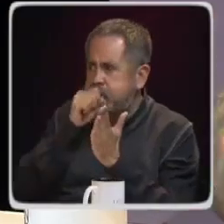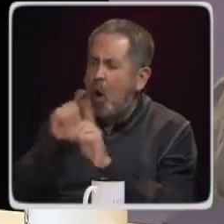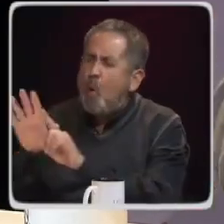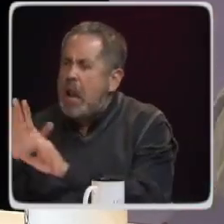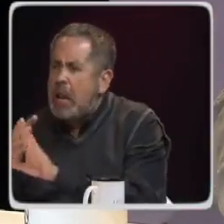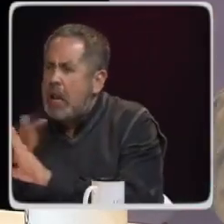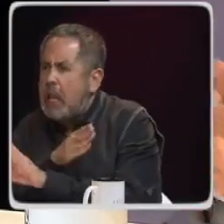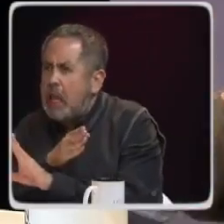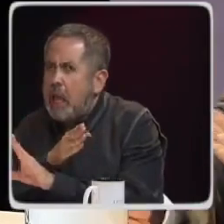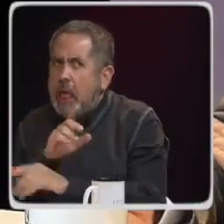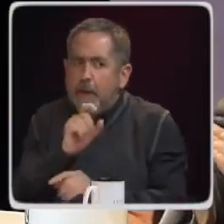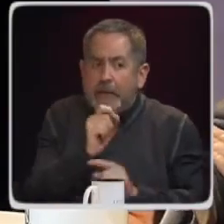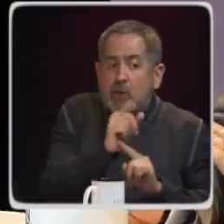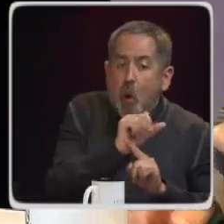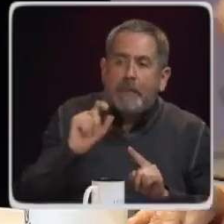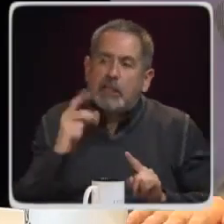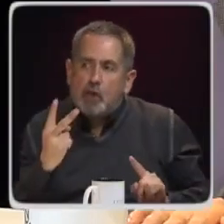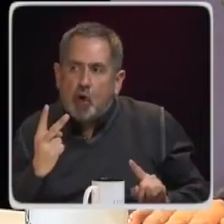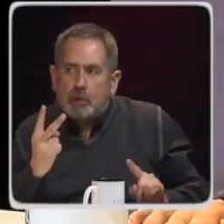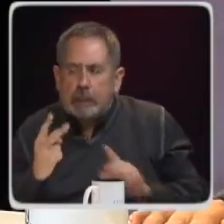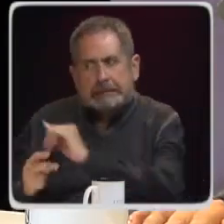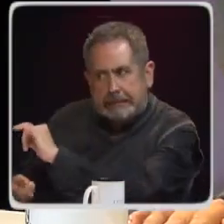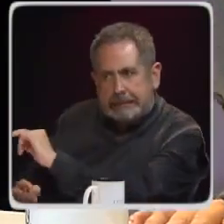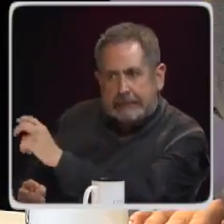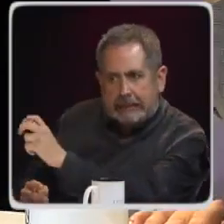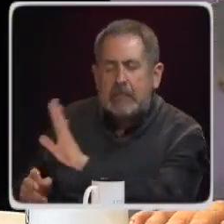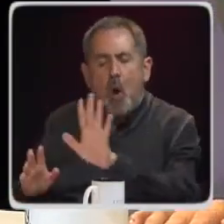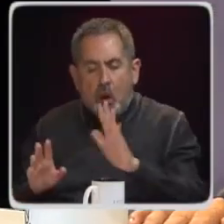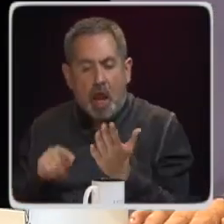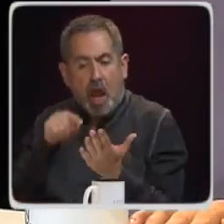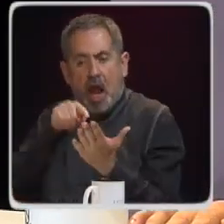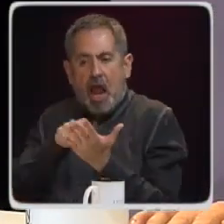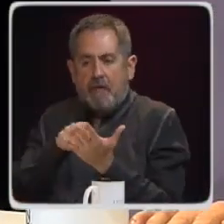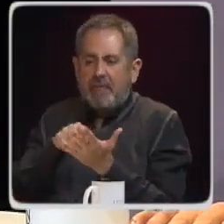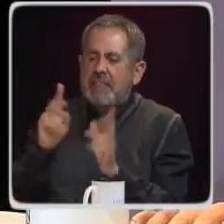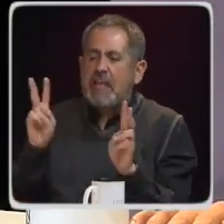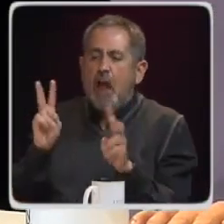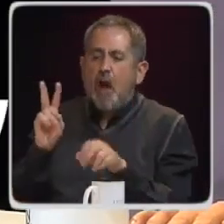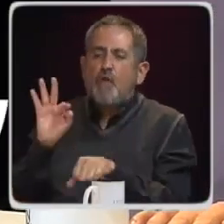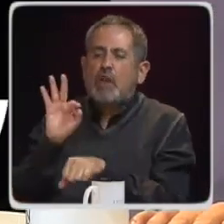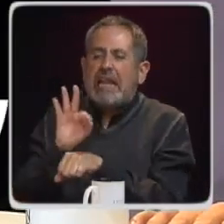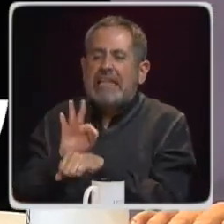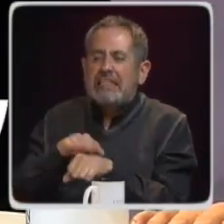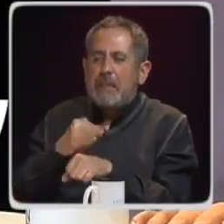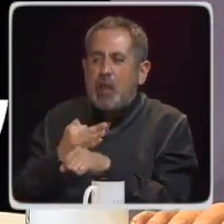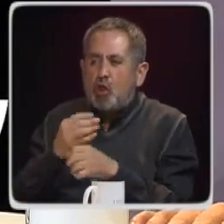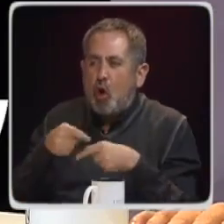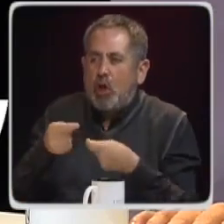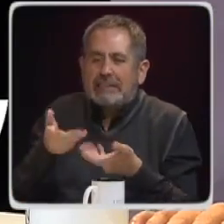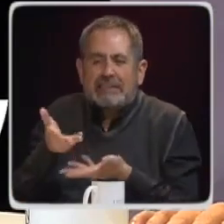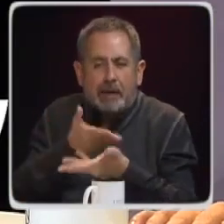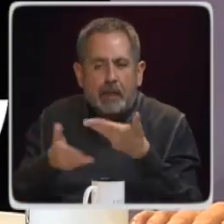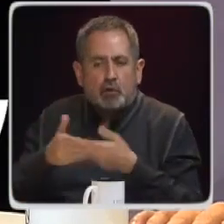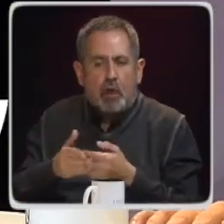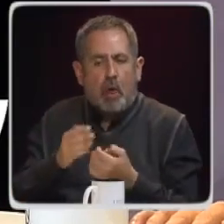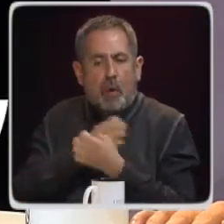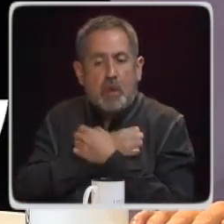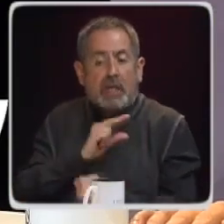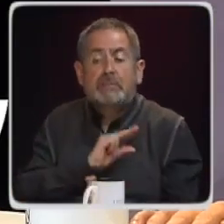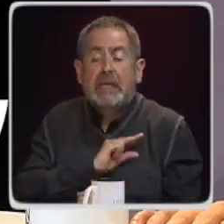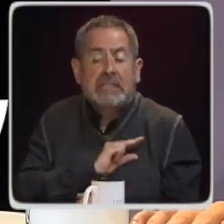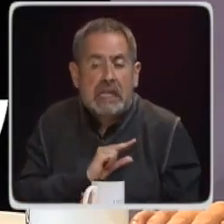bien asimilada, para poder tener acceso a una segunda lengua. Por ejemplo, tener conciencia de que los verbos se marcan en el gesto, en el pasado,